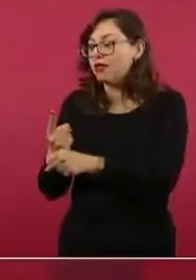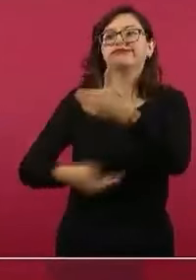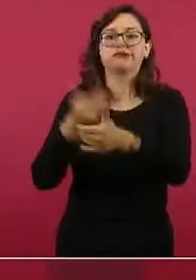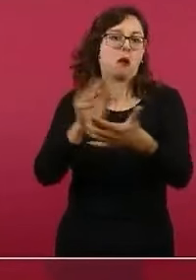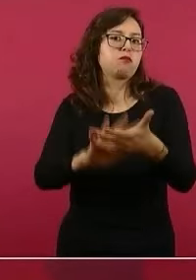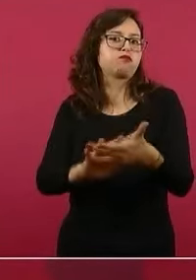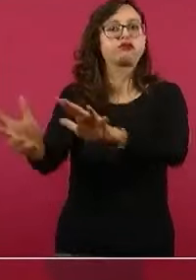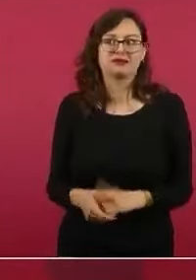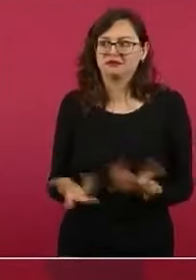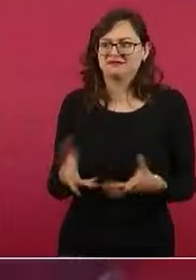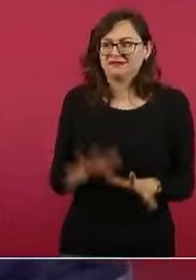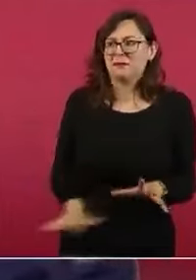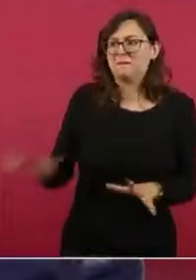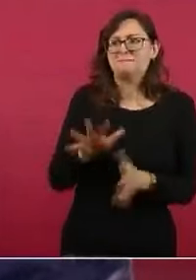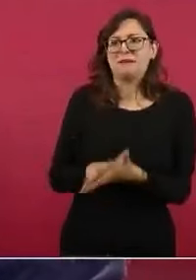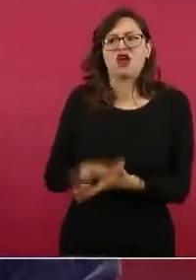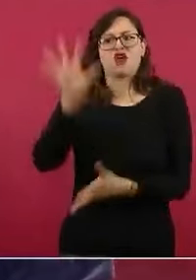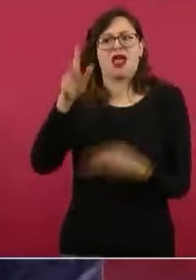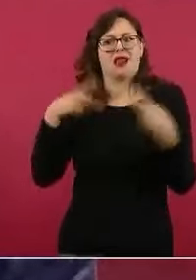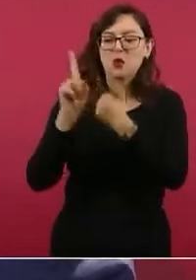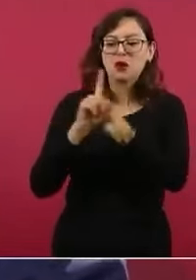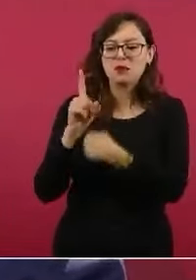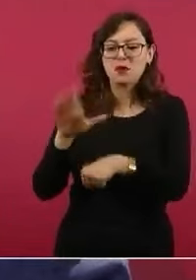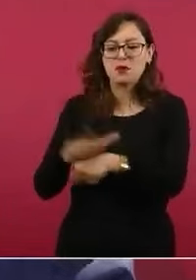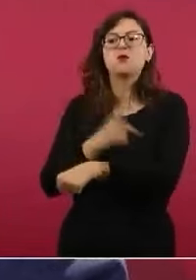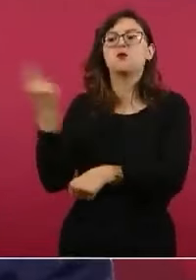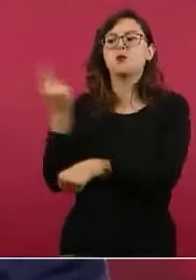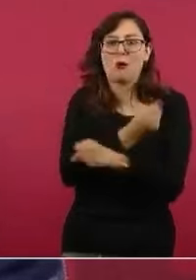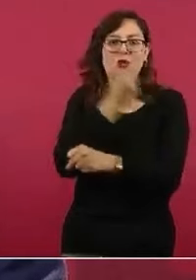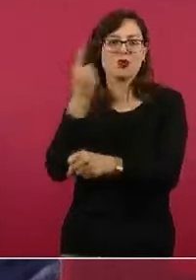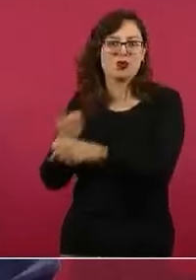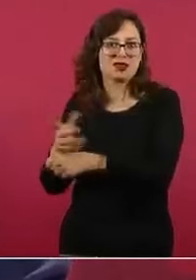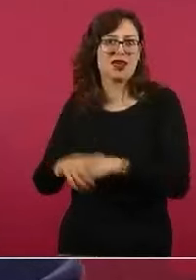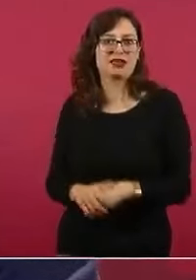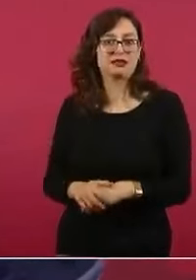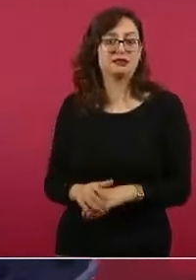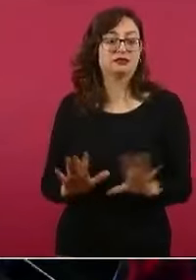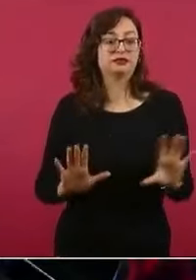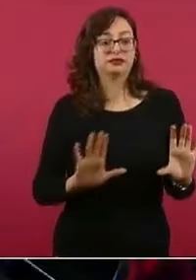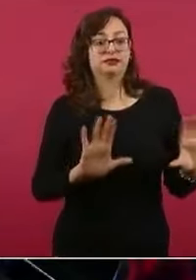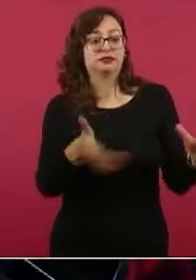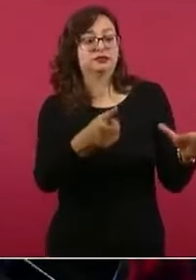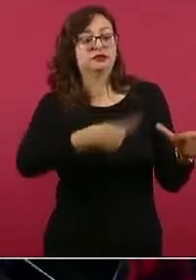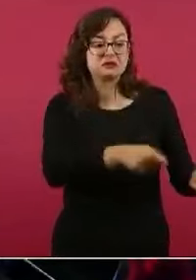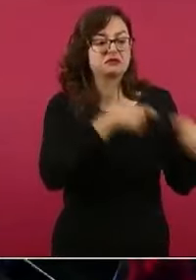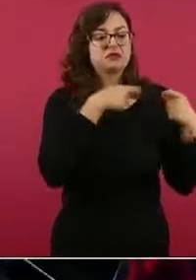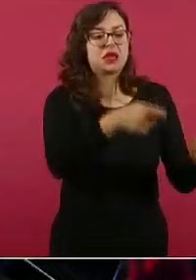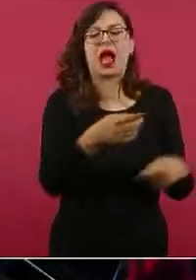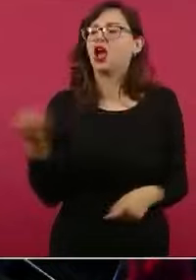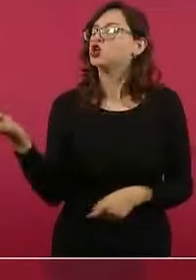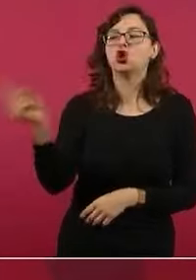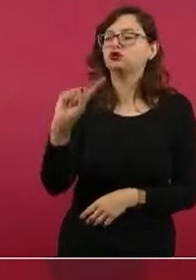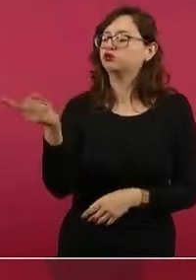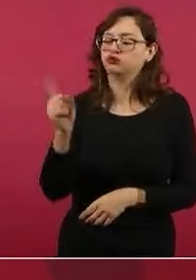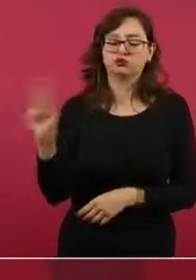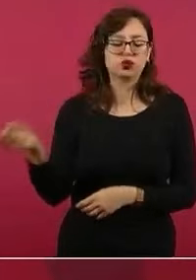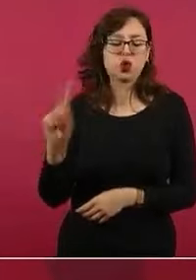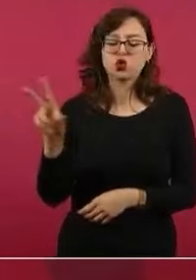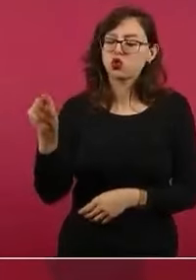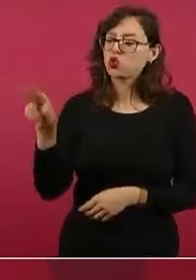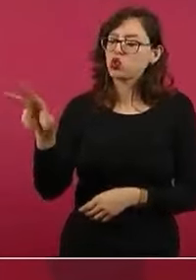conservadores piensan que pueden resolver los problemas con la ley del talión, con el ojo por ojo y el diente por diente, para que nos quedemos